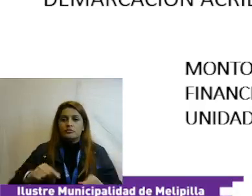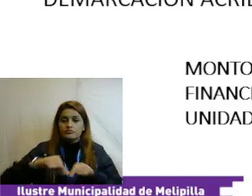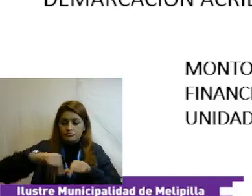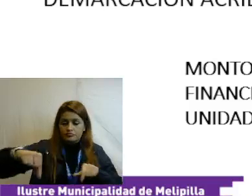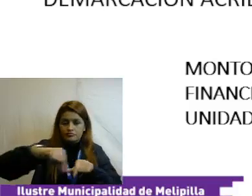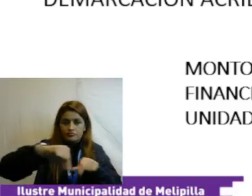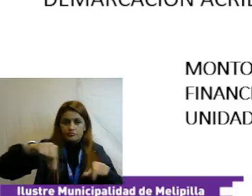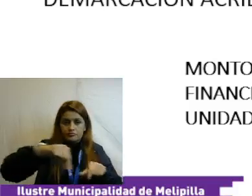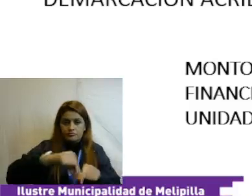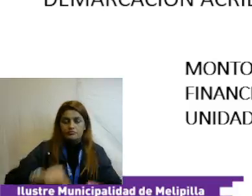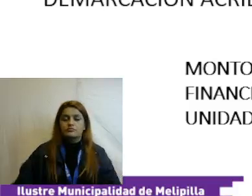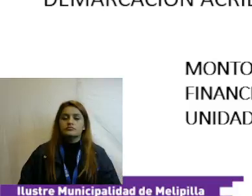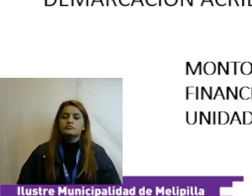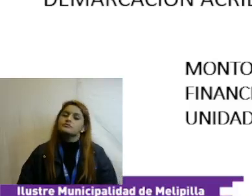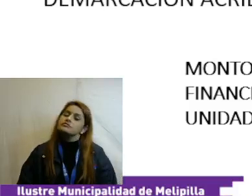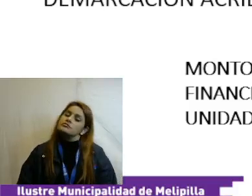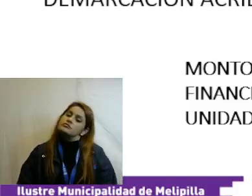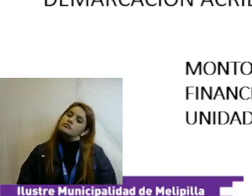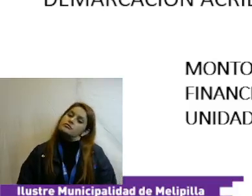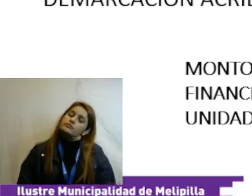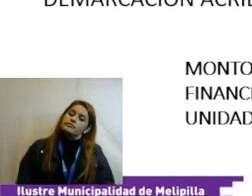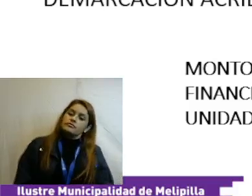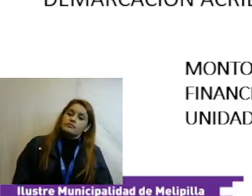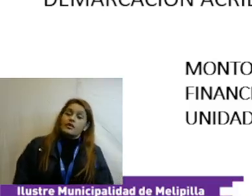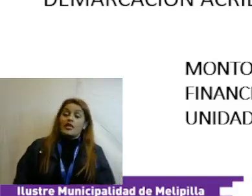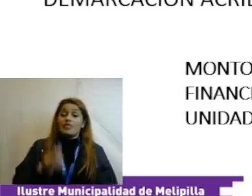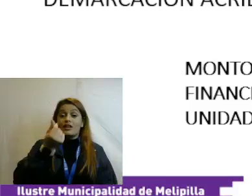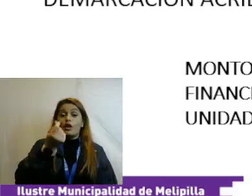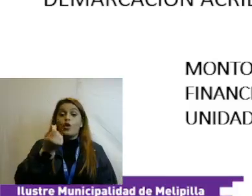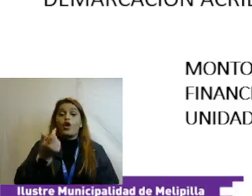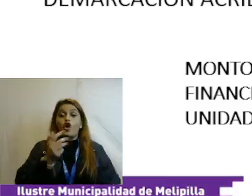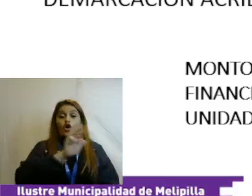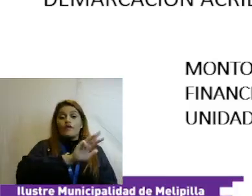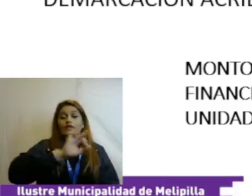y termoplástica. El presupuesto referencial corresponde a